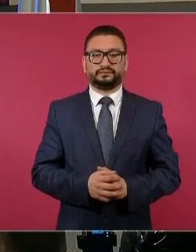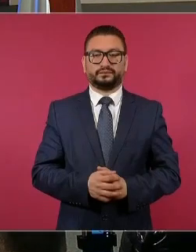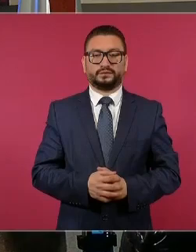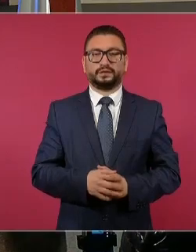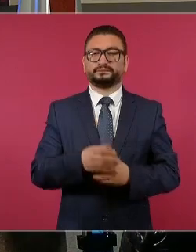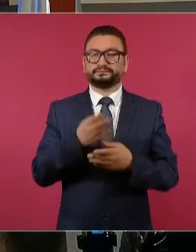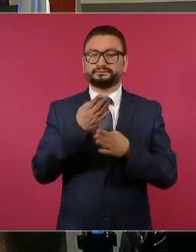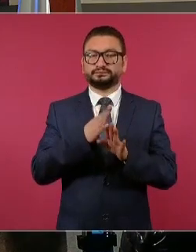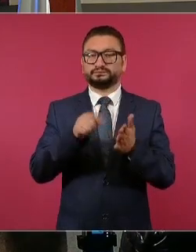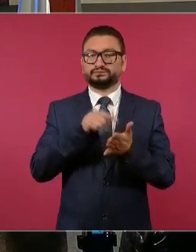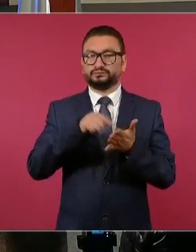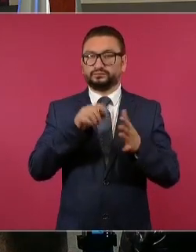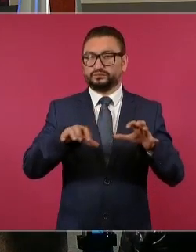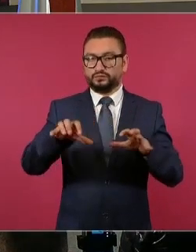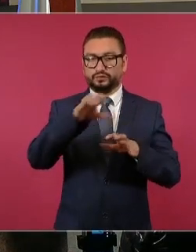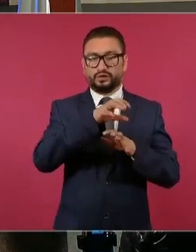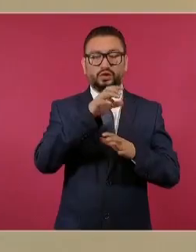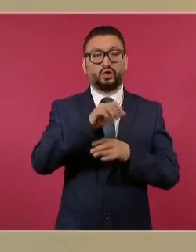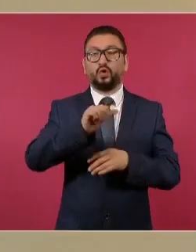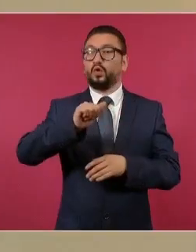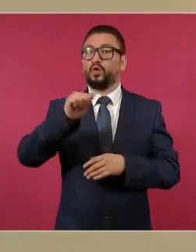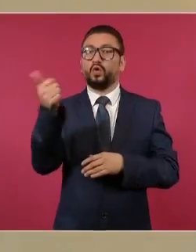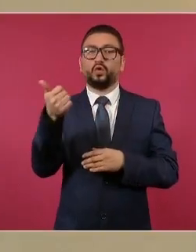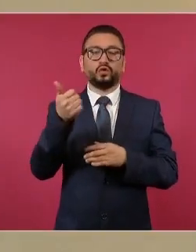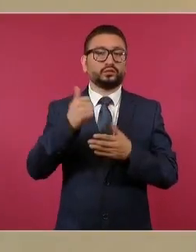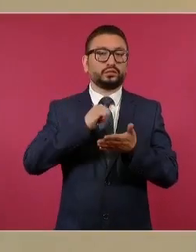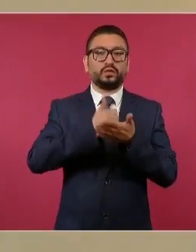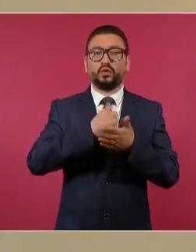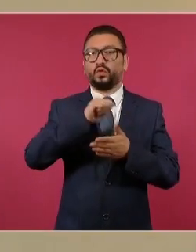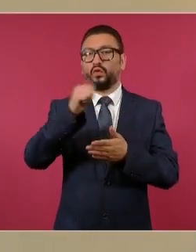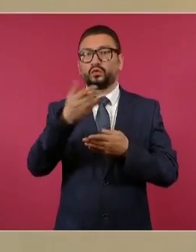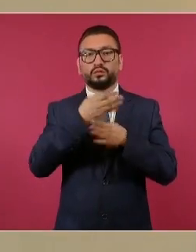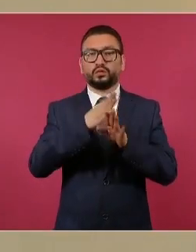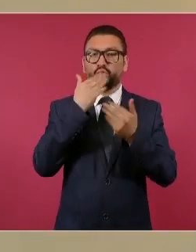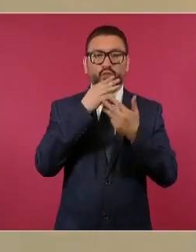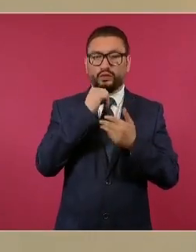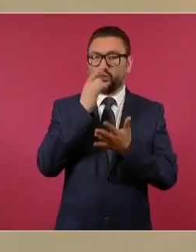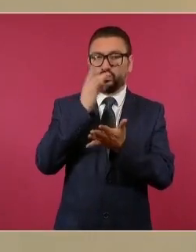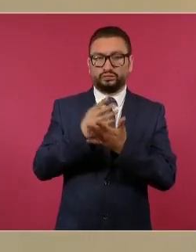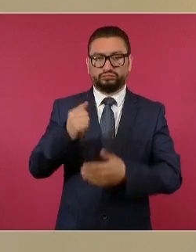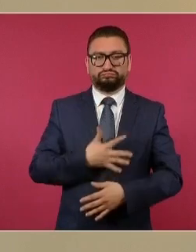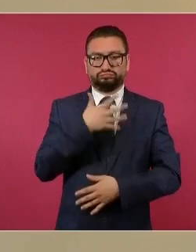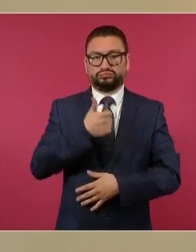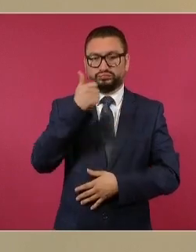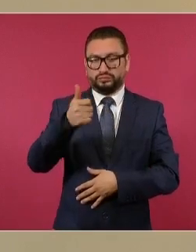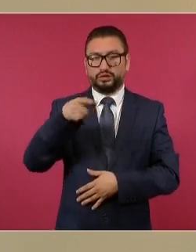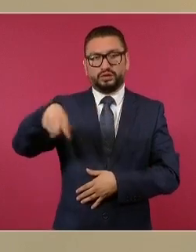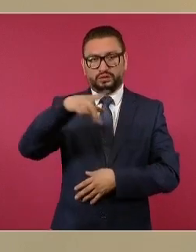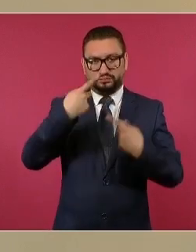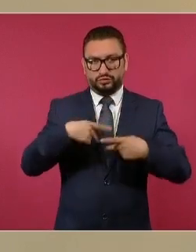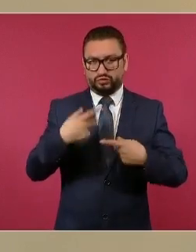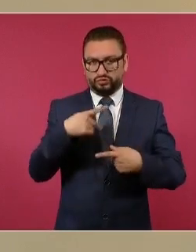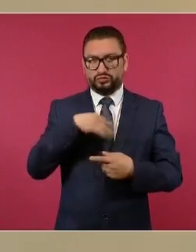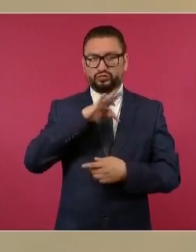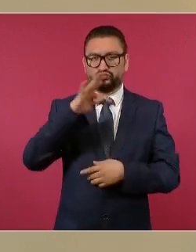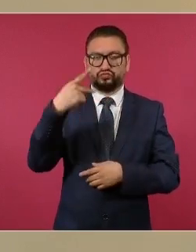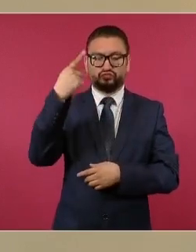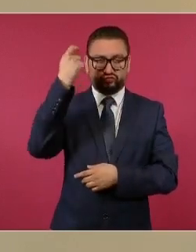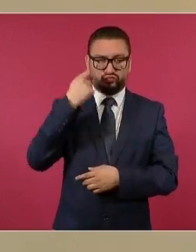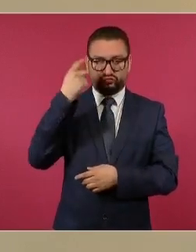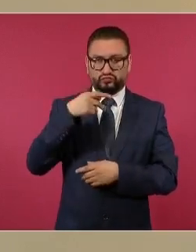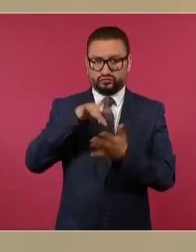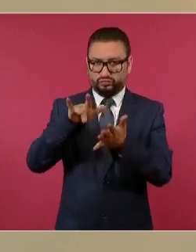están en las localidades donde no hay ningún otro banco y donde la gente puede cobrar de manera directa y cercana sus pensiones,